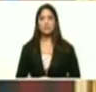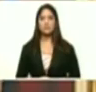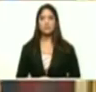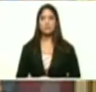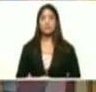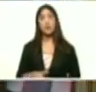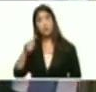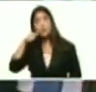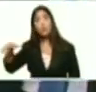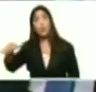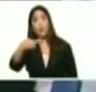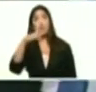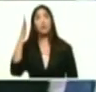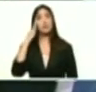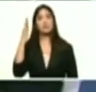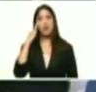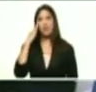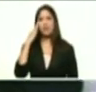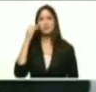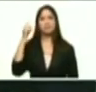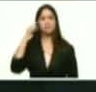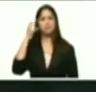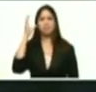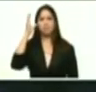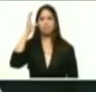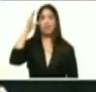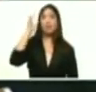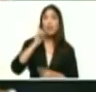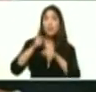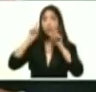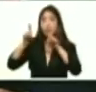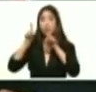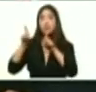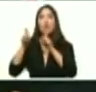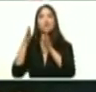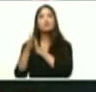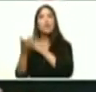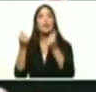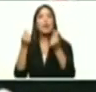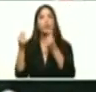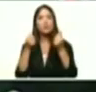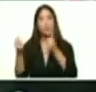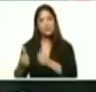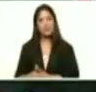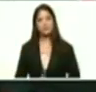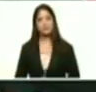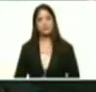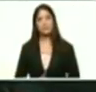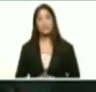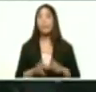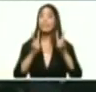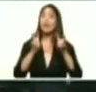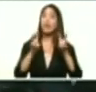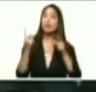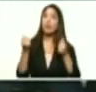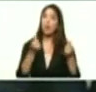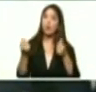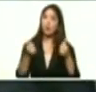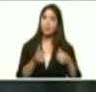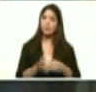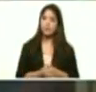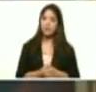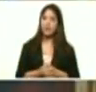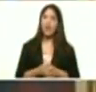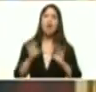Nuestro pueblo tiene un gran conocimiento y cada vez más debemos educarlo en las reglas de la economía, en los principios de la economía, de la nueva economía, en el